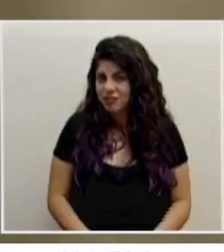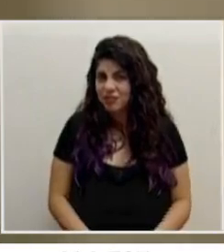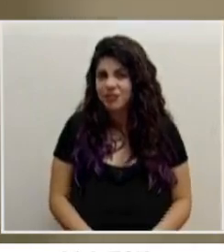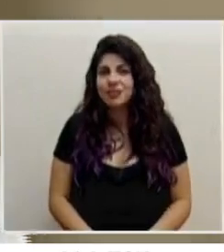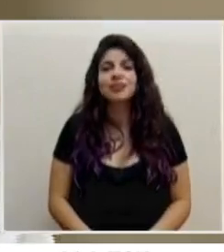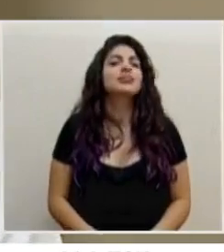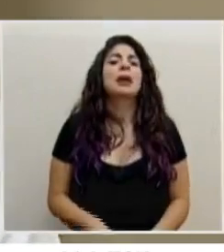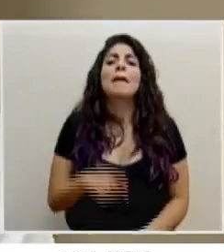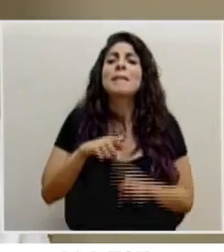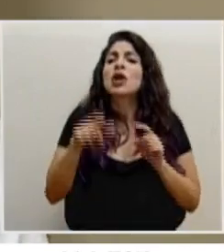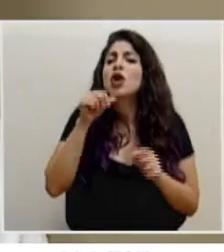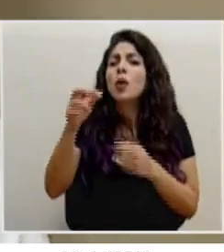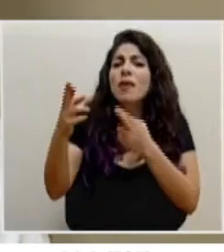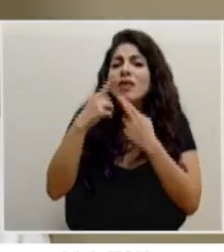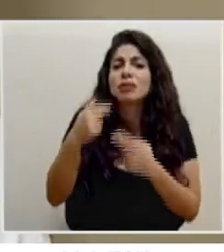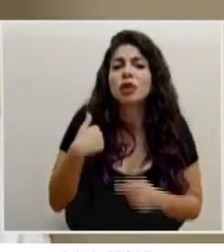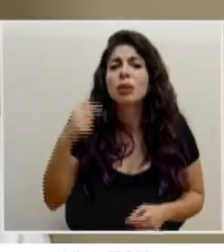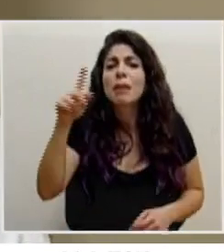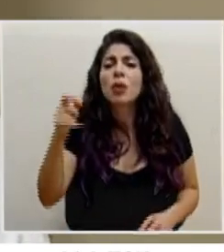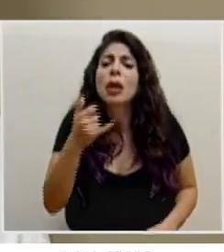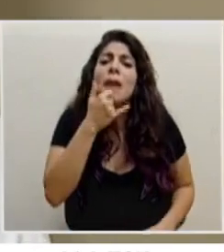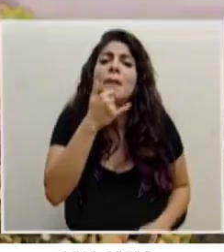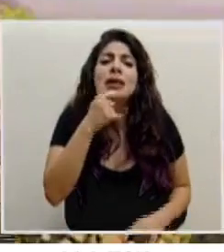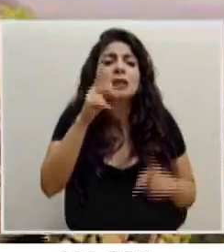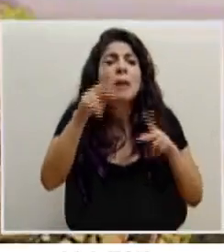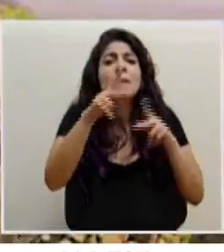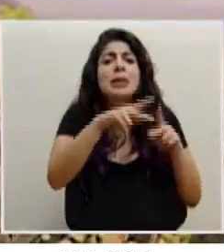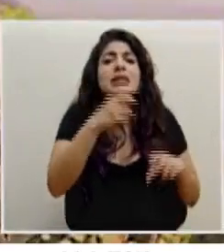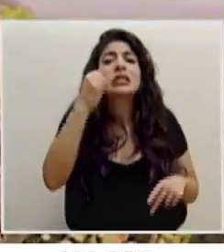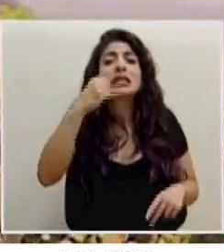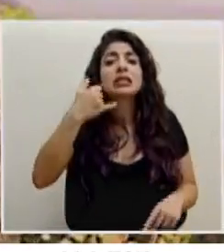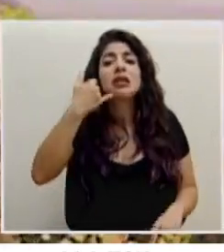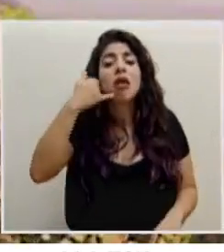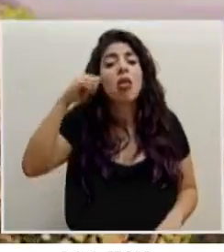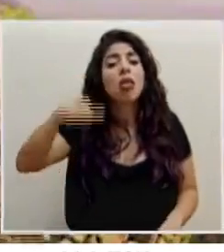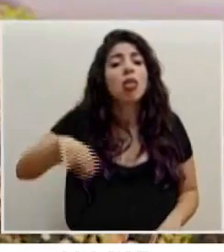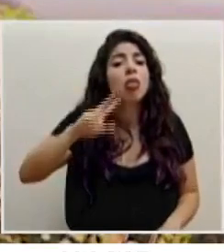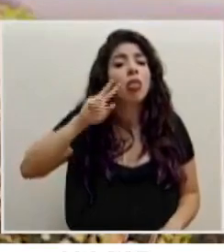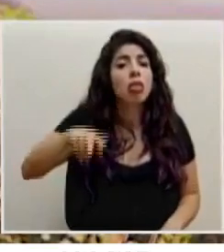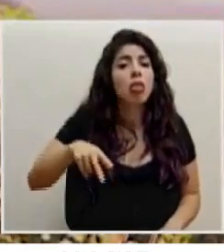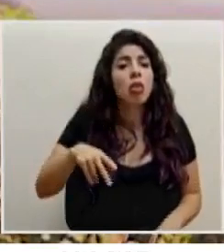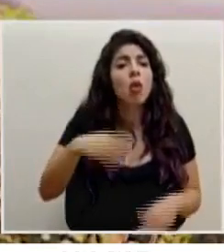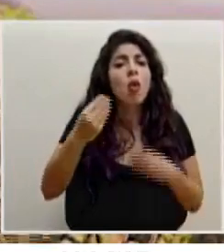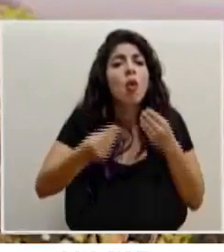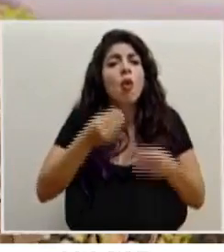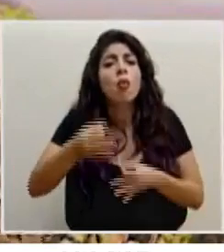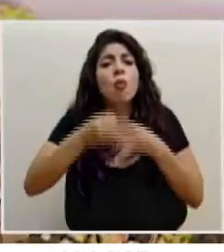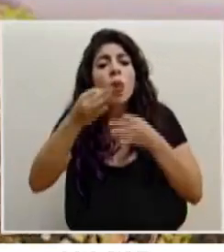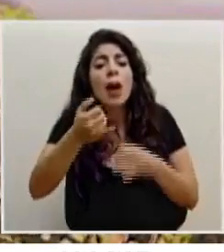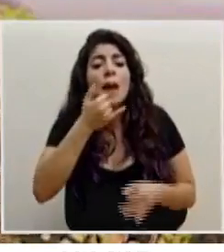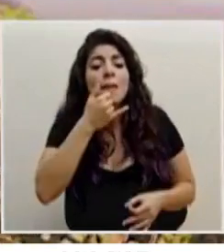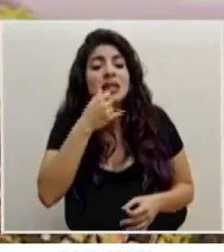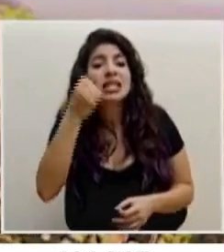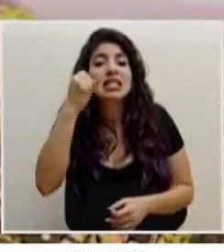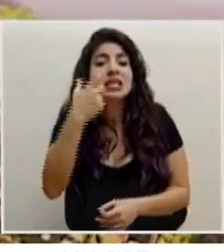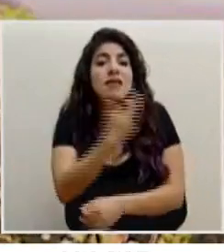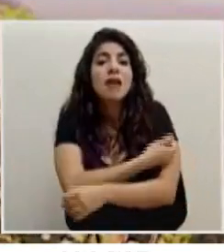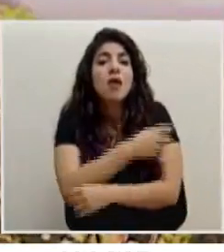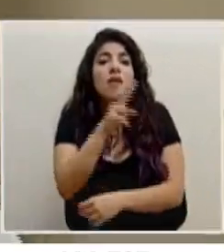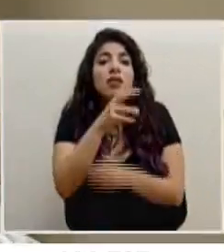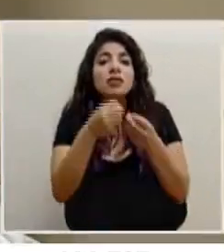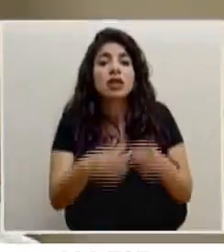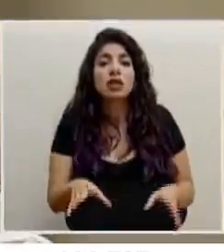No, pero es que no me contestó las preguntas. ¿Qué pasa con las personas que no contestan esa llamada? ¿Cómo se va a reprogramar? ¿Y qué pasa si las vacunas sobran el Viernes